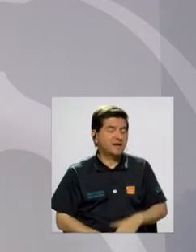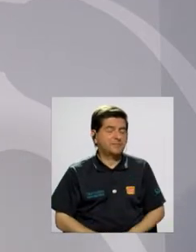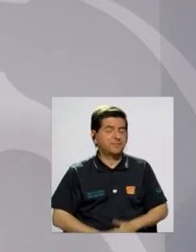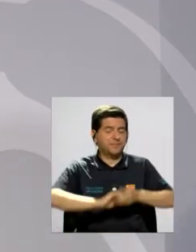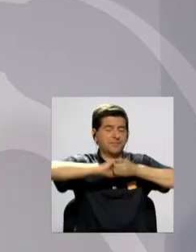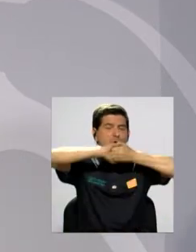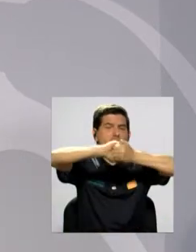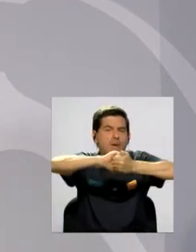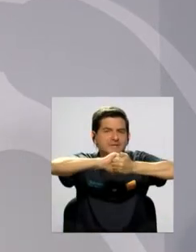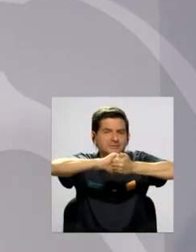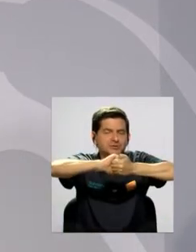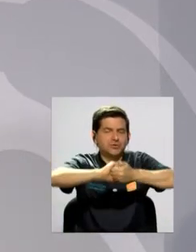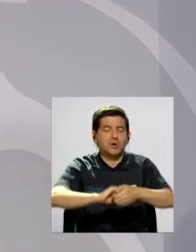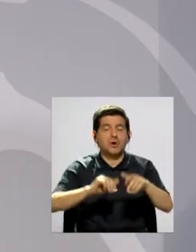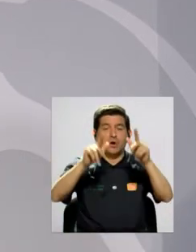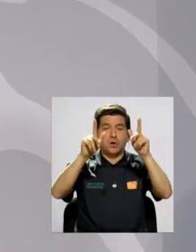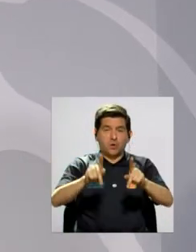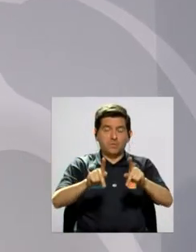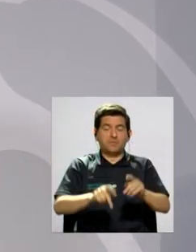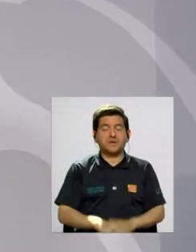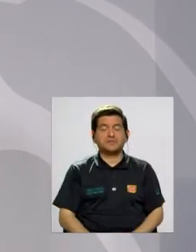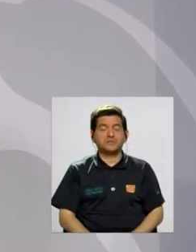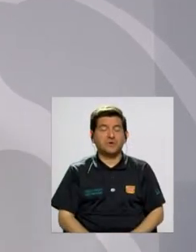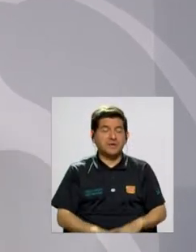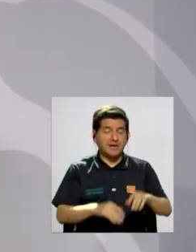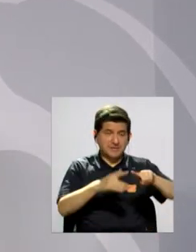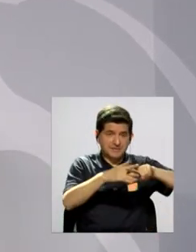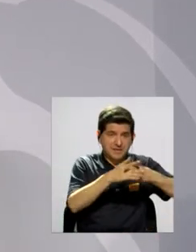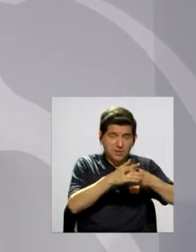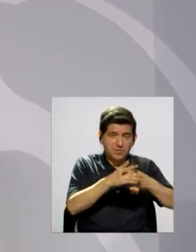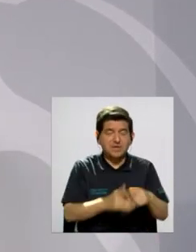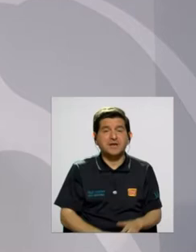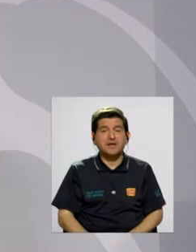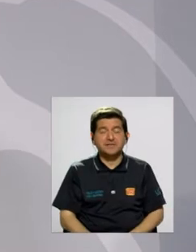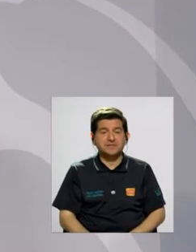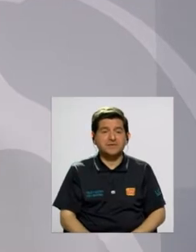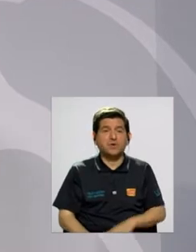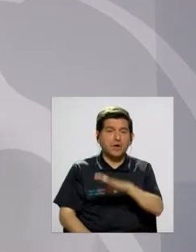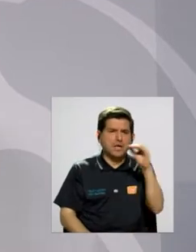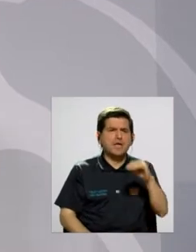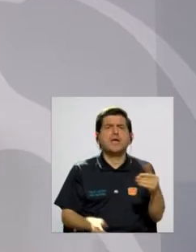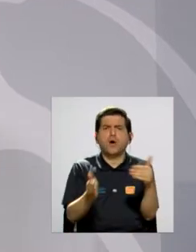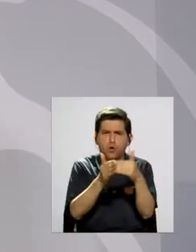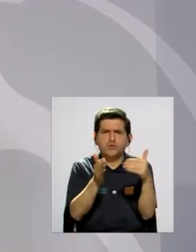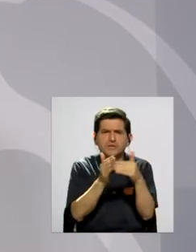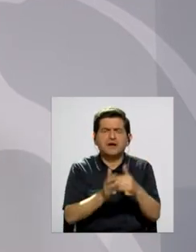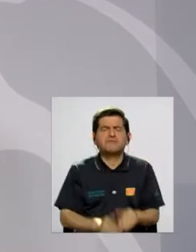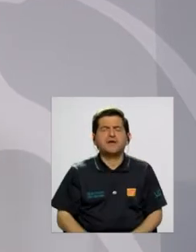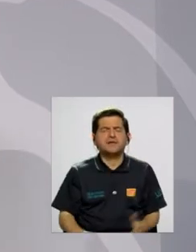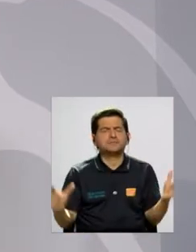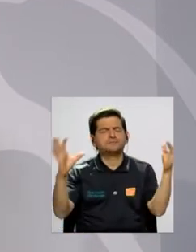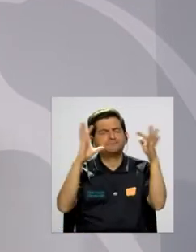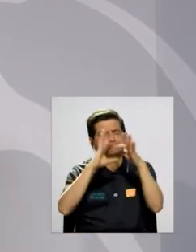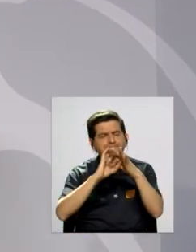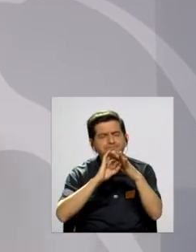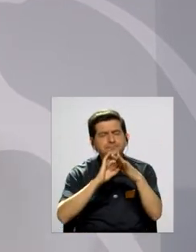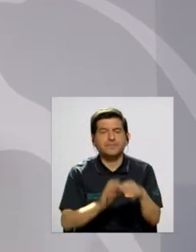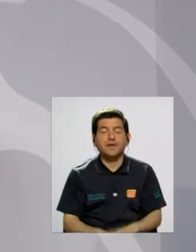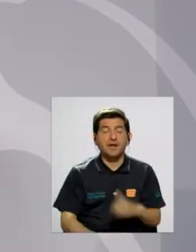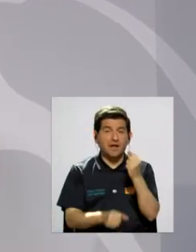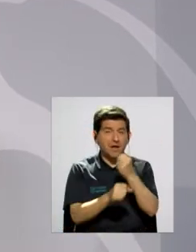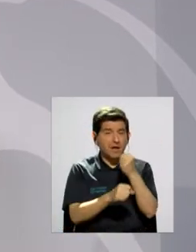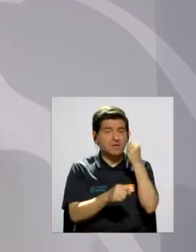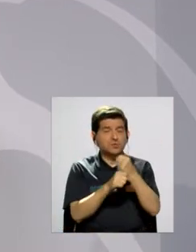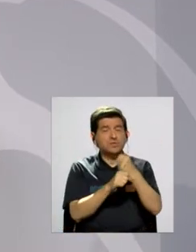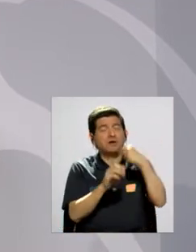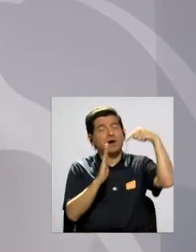coalición con los que se aliaron desde un inicio, pero por supuesto de reconciliación que necesita una labor mucho